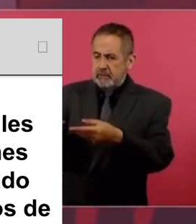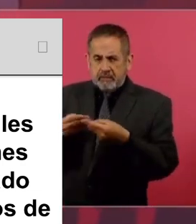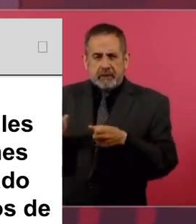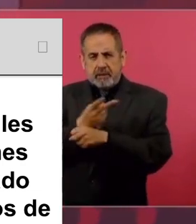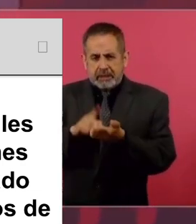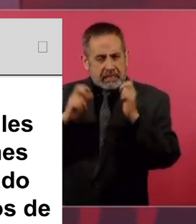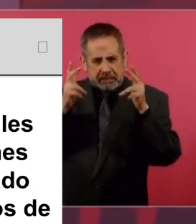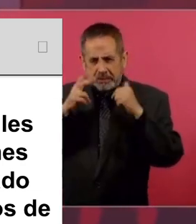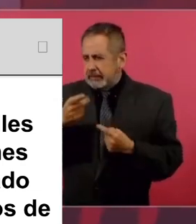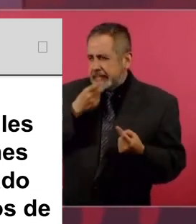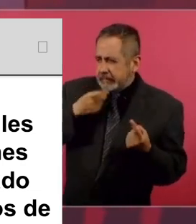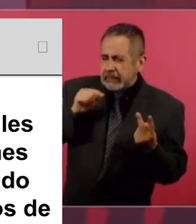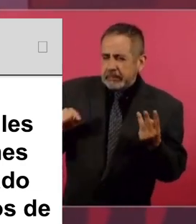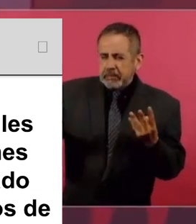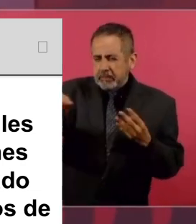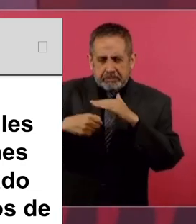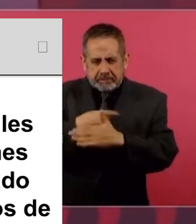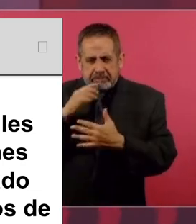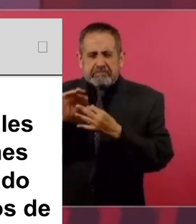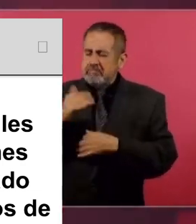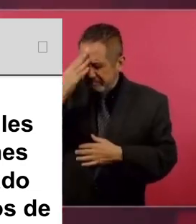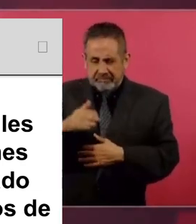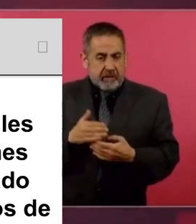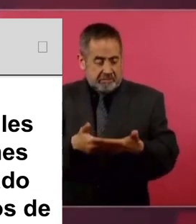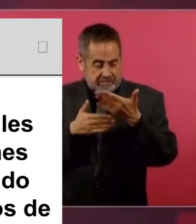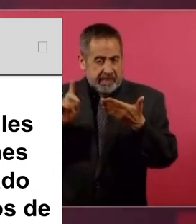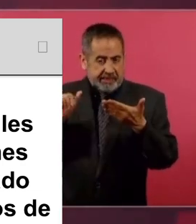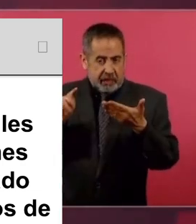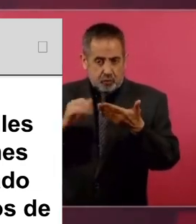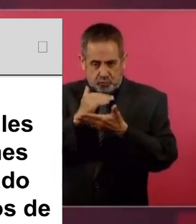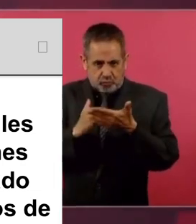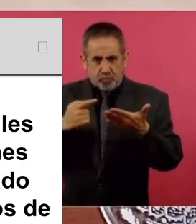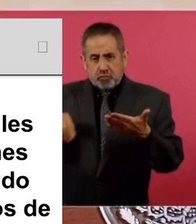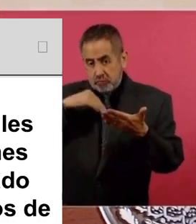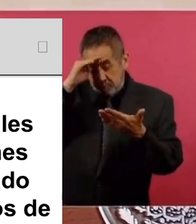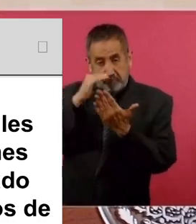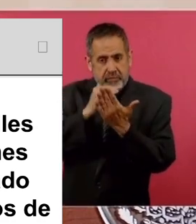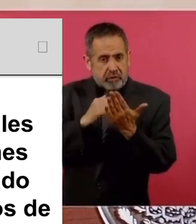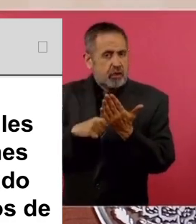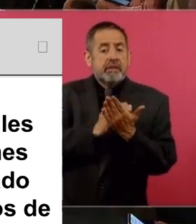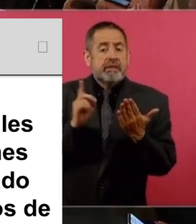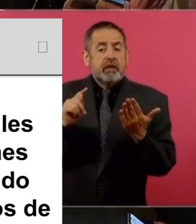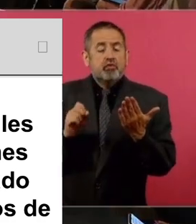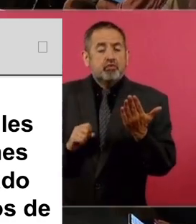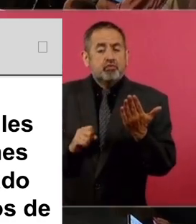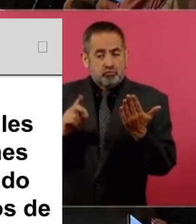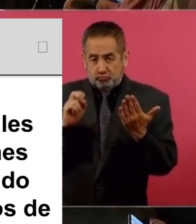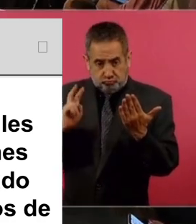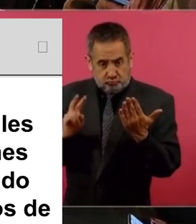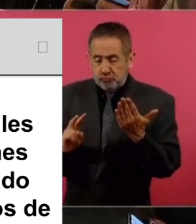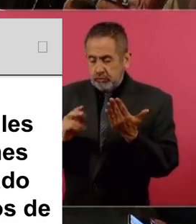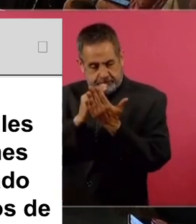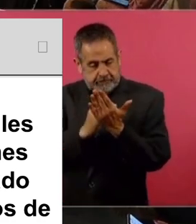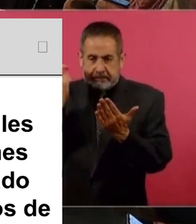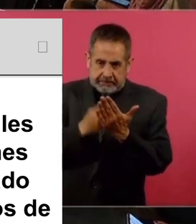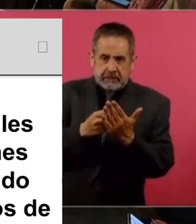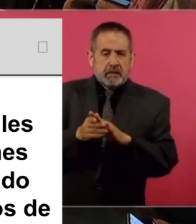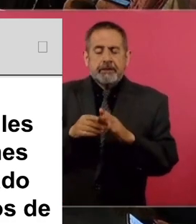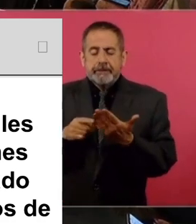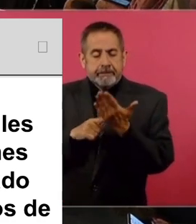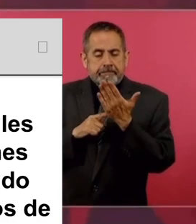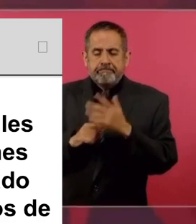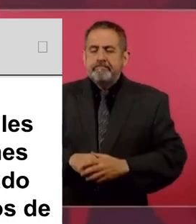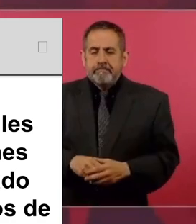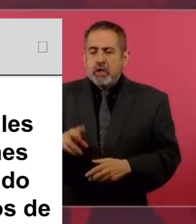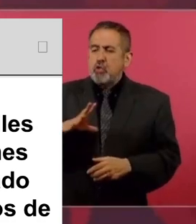de todo lo que está sucediendo en Chiapas y los datos que tenemos, que consideramos son datos ciertos, indican